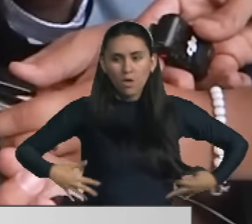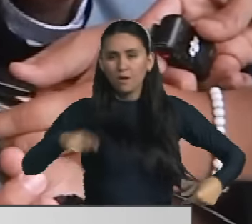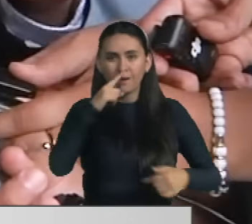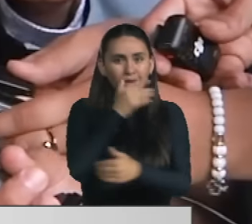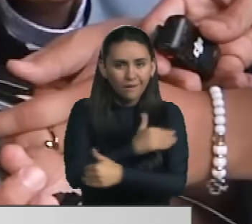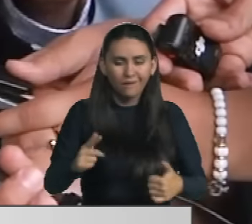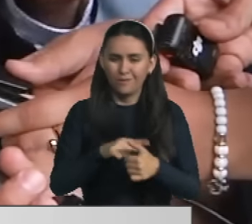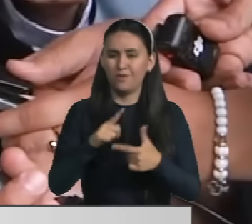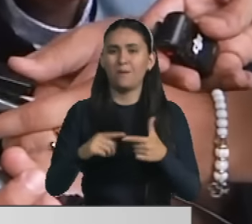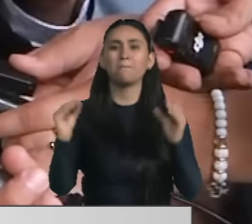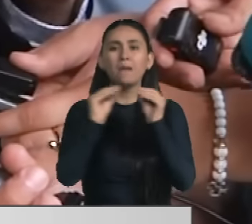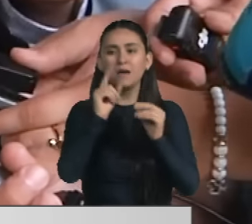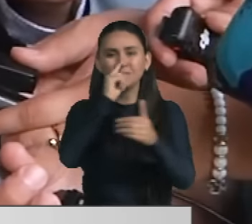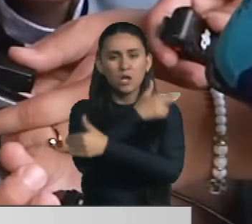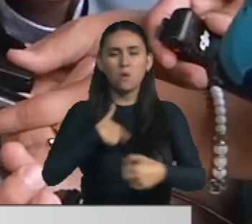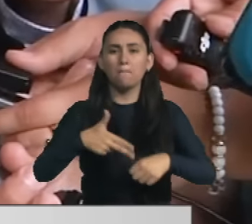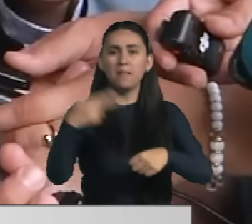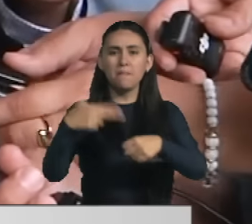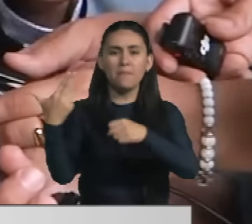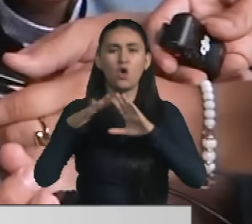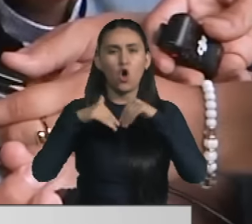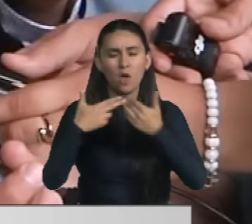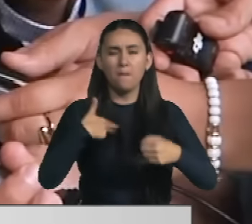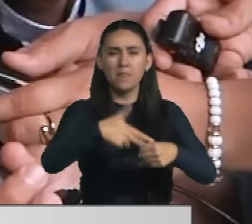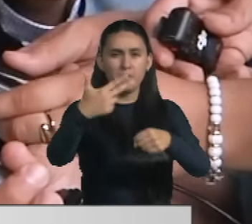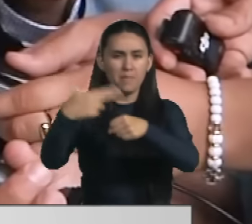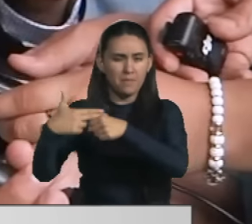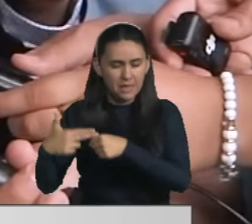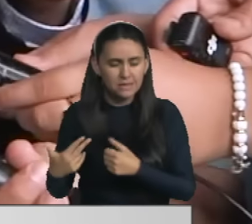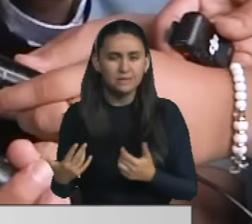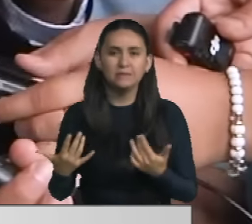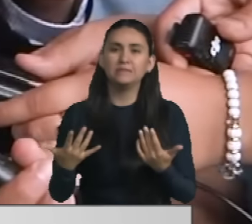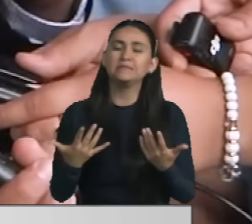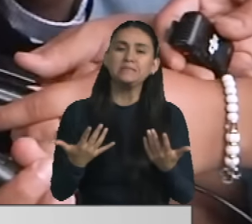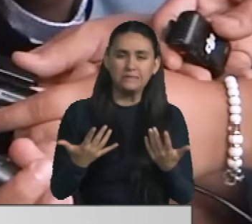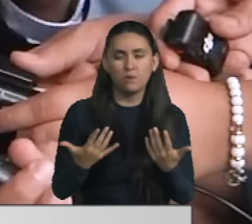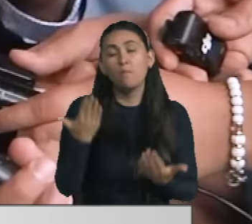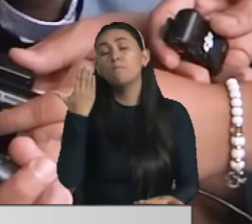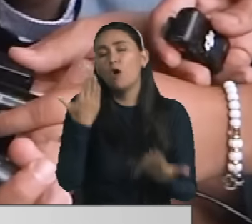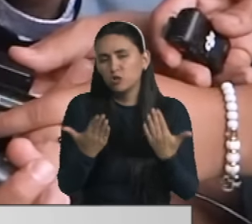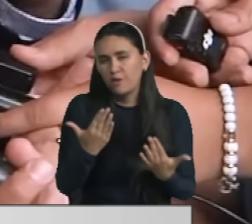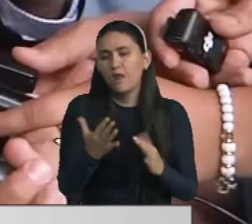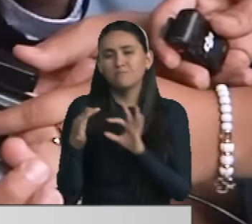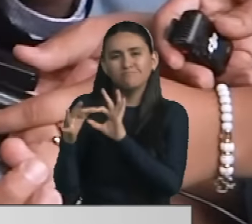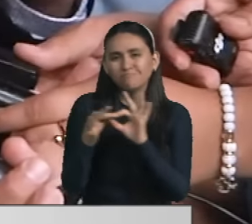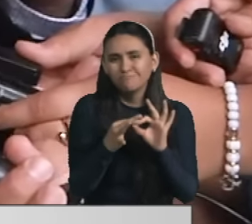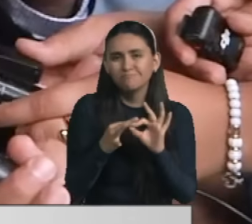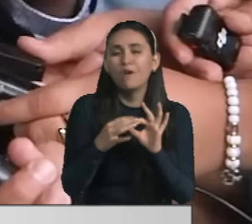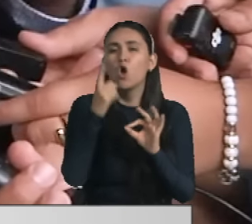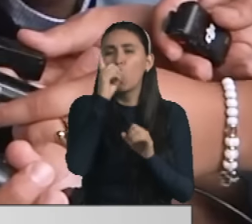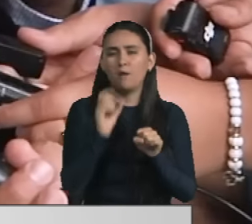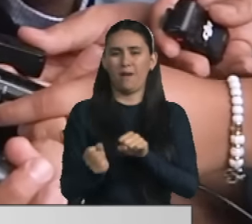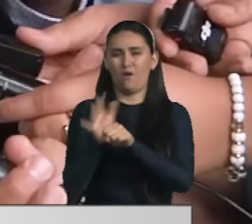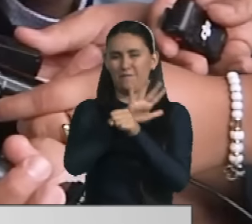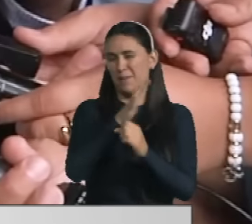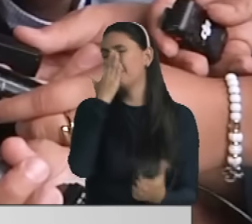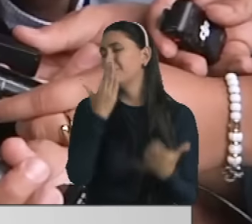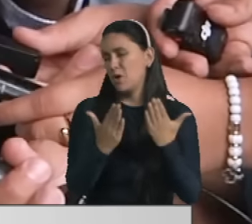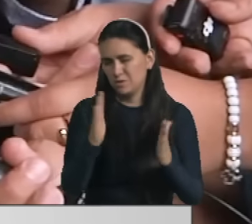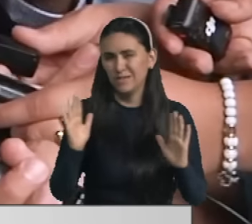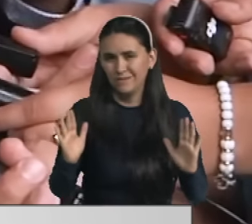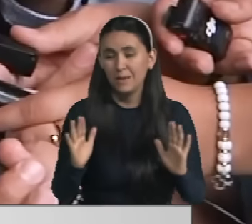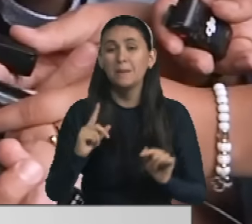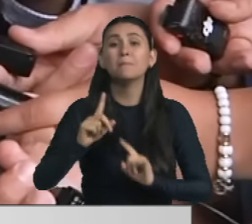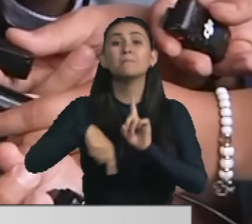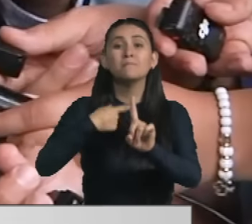tasa más alta de deserción, esa tasa de deserción seguramente muy asociada pues a pandemia, pero también a que no se